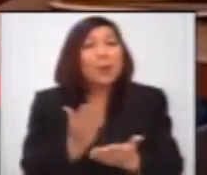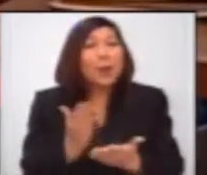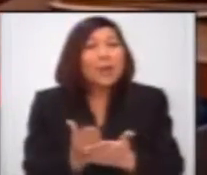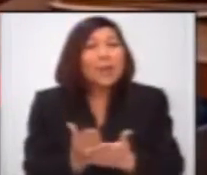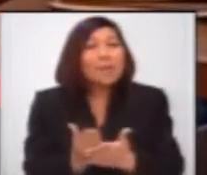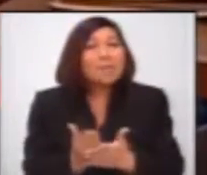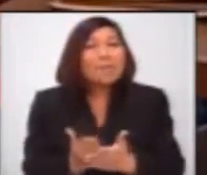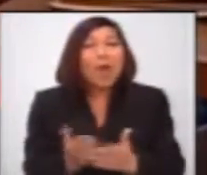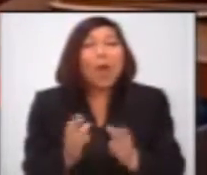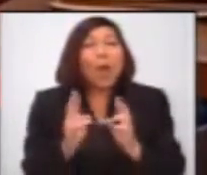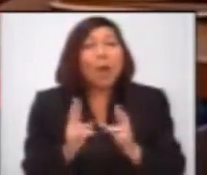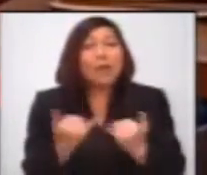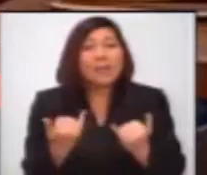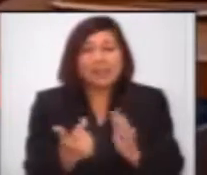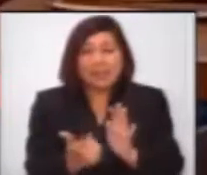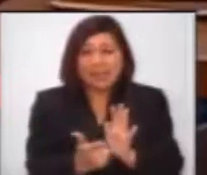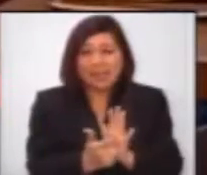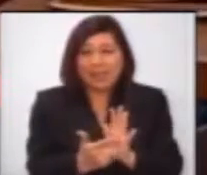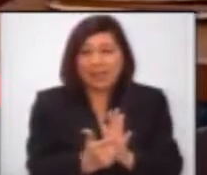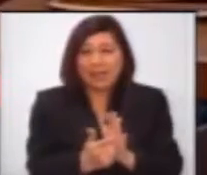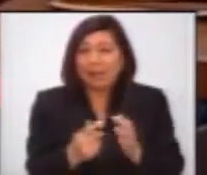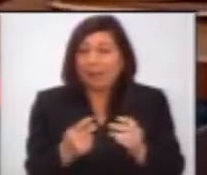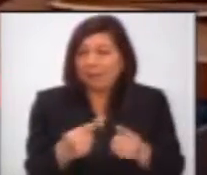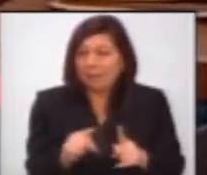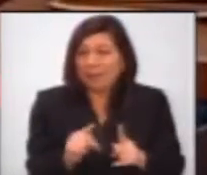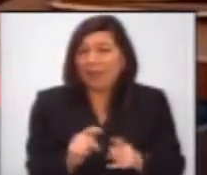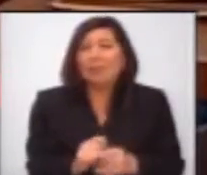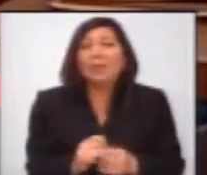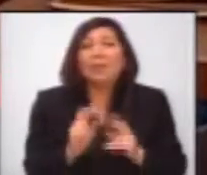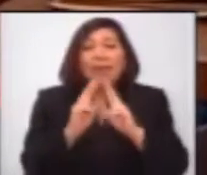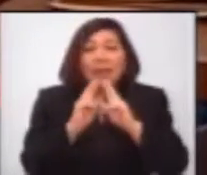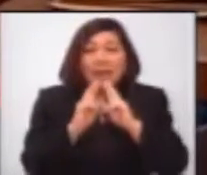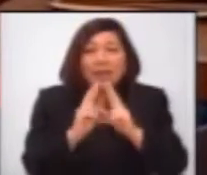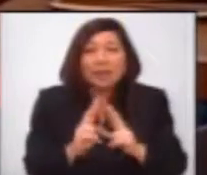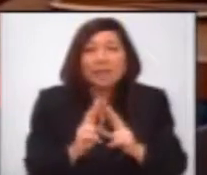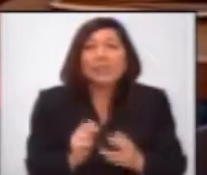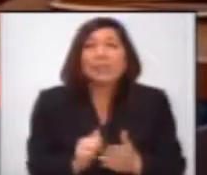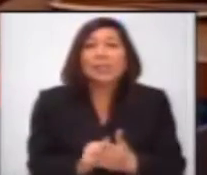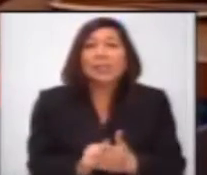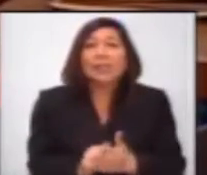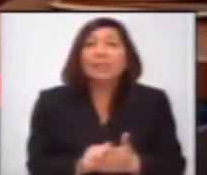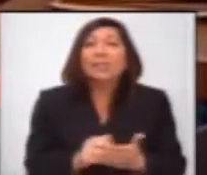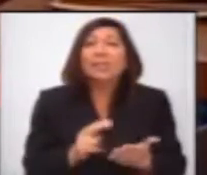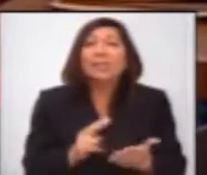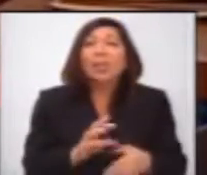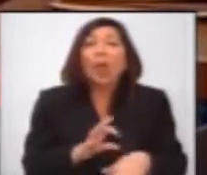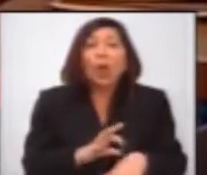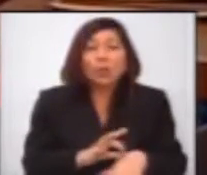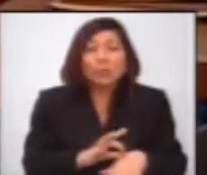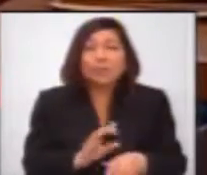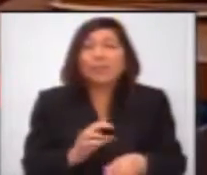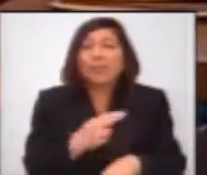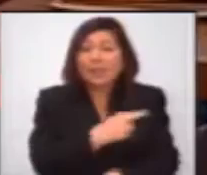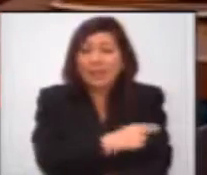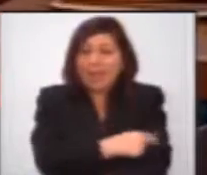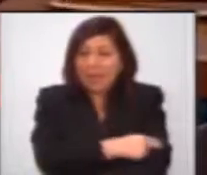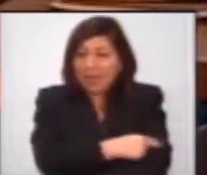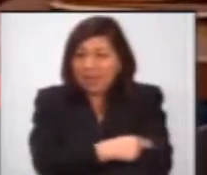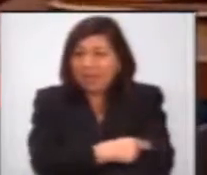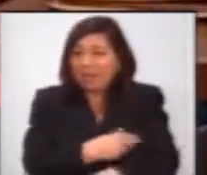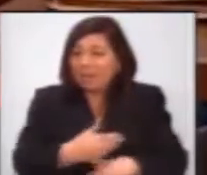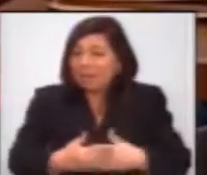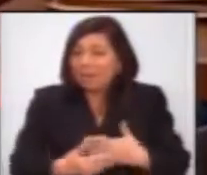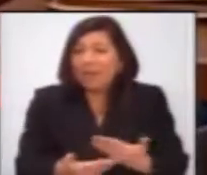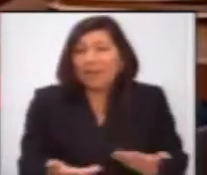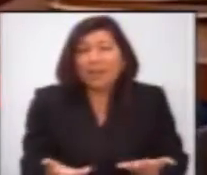problema. Ojalá que esta ley permita resolver el servicio en salud, donde millones de asegurados van